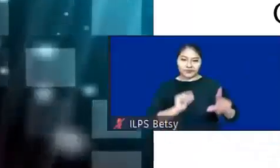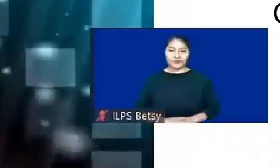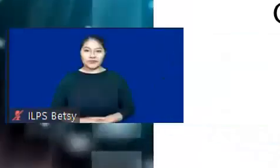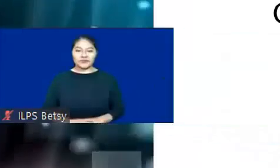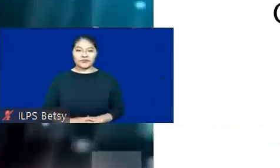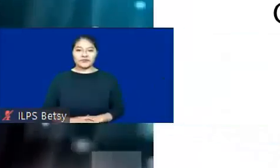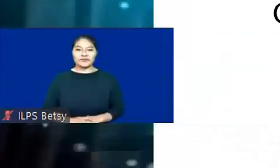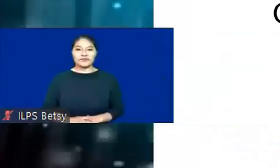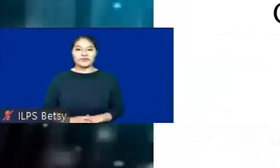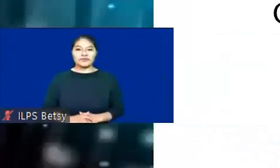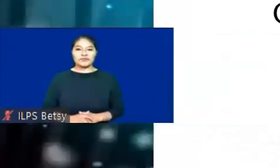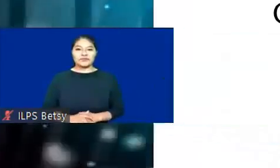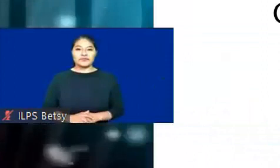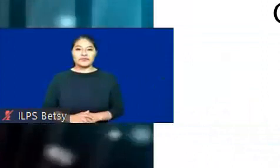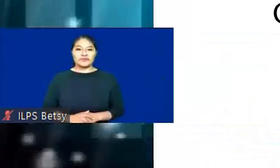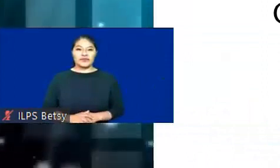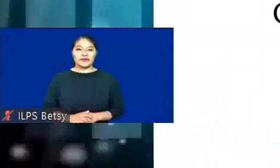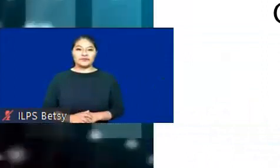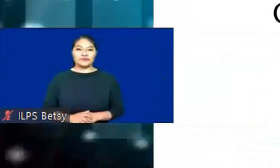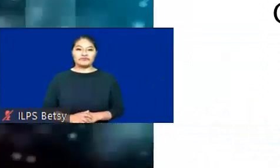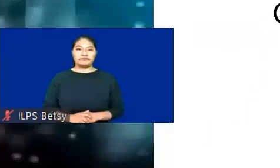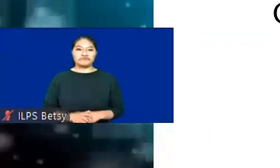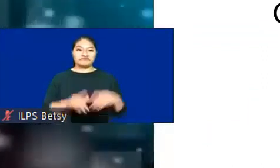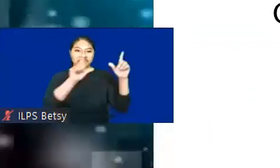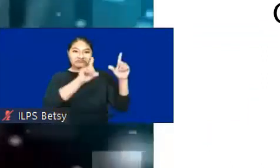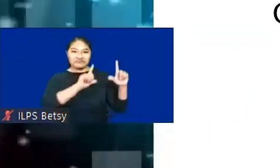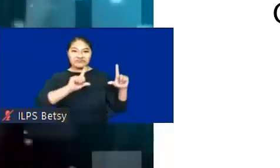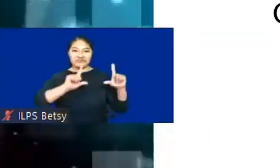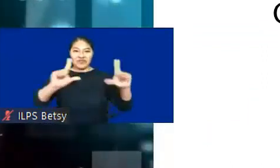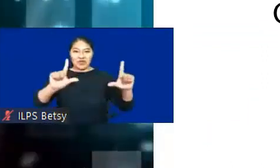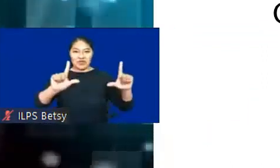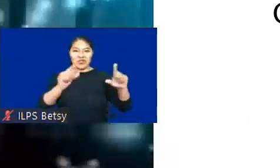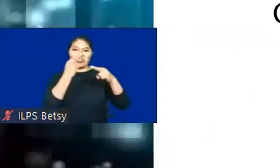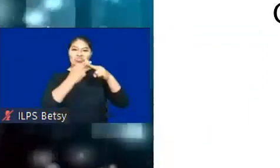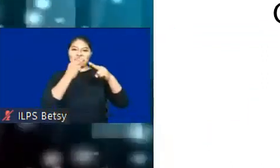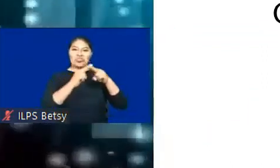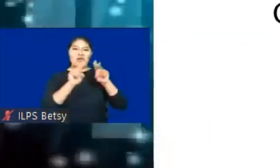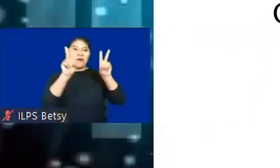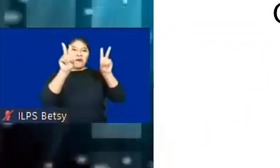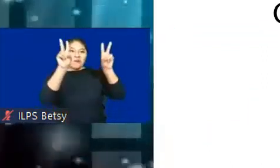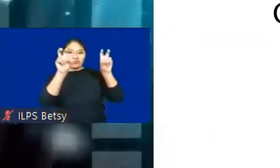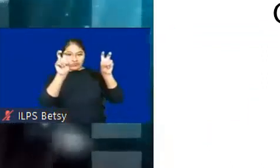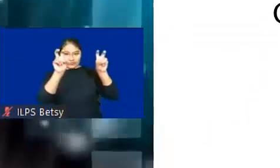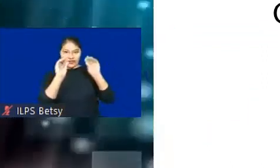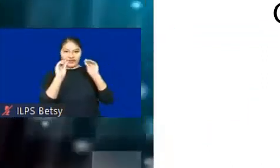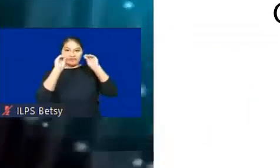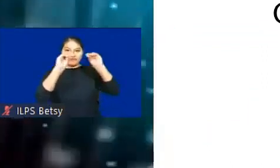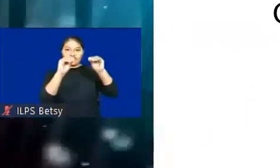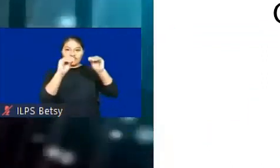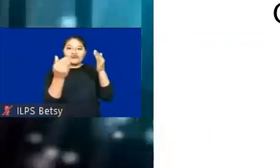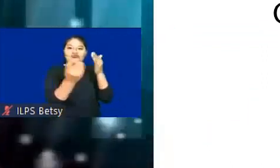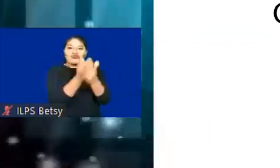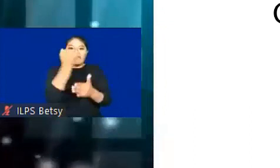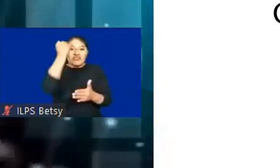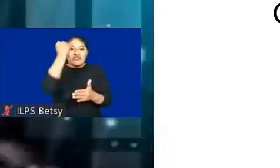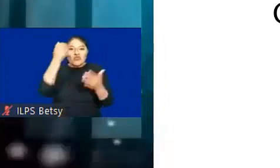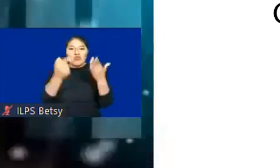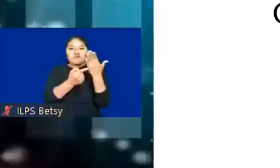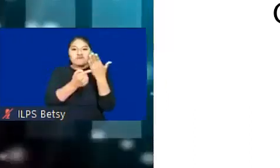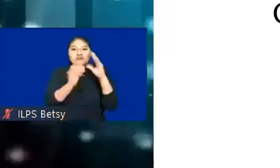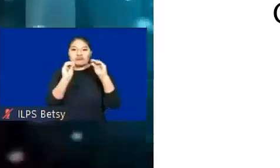Esta presentación la he denominado Innovación e Implementación del Gobierno Digital en la SUNAR, ¿no? El objetivo